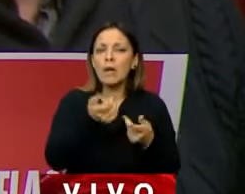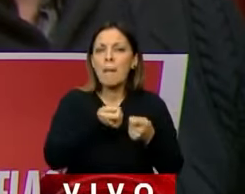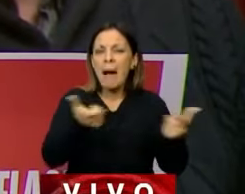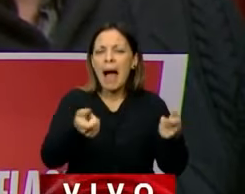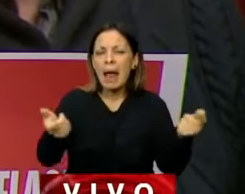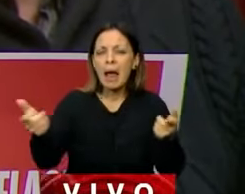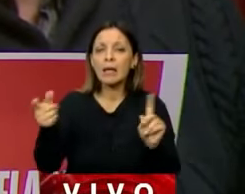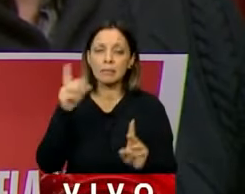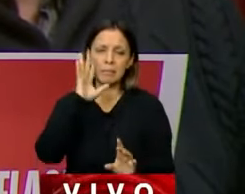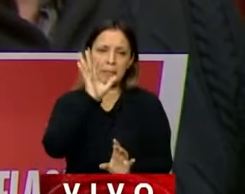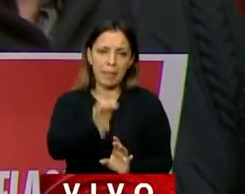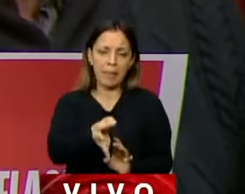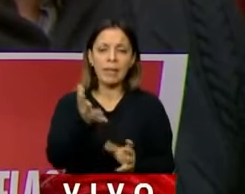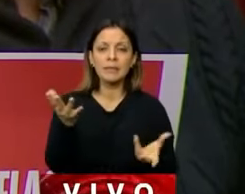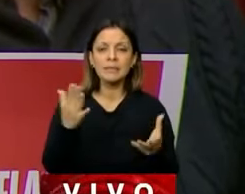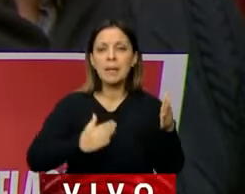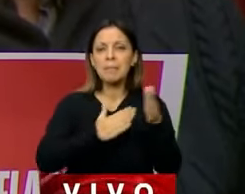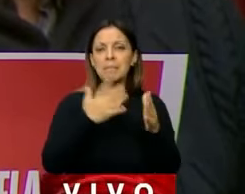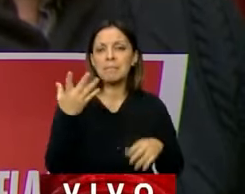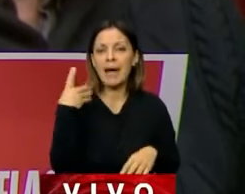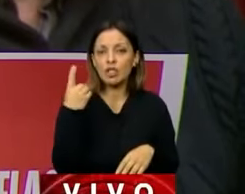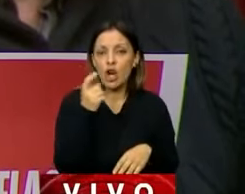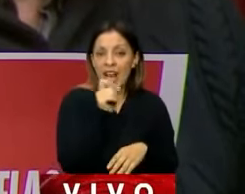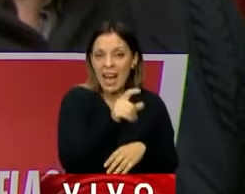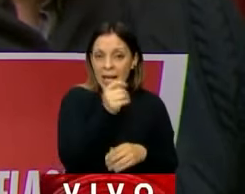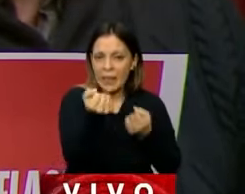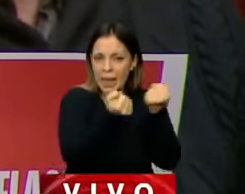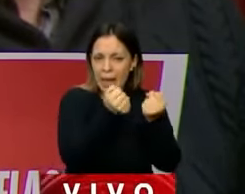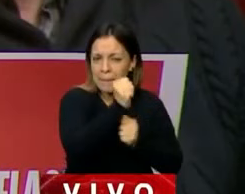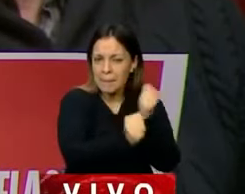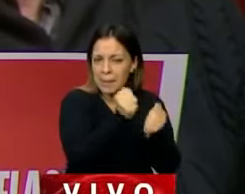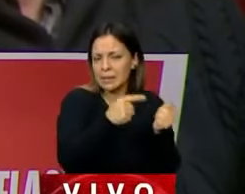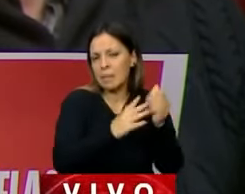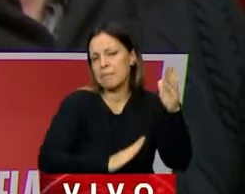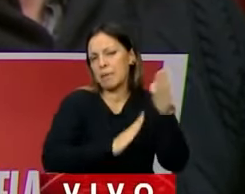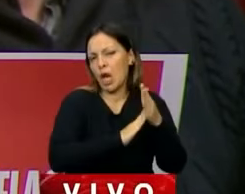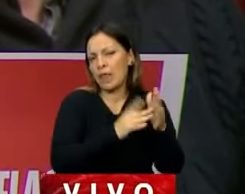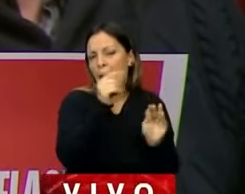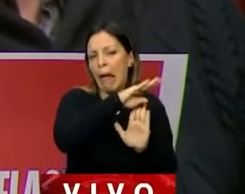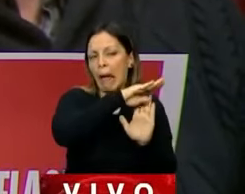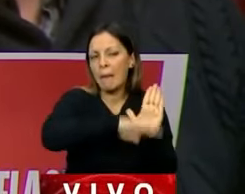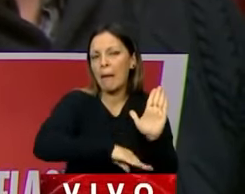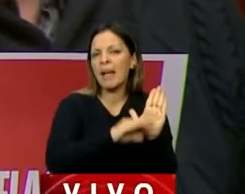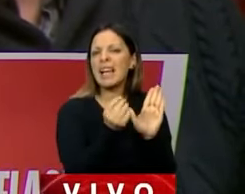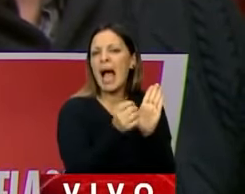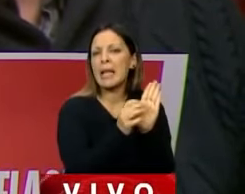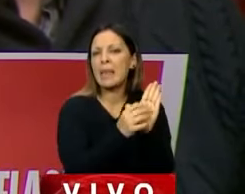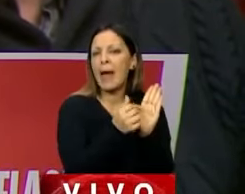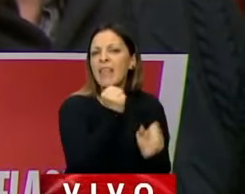las patronales automotrices son pioneras en la precarización laboral.